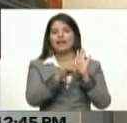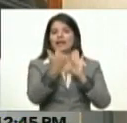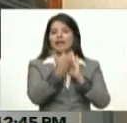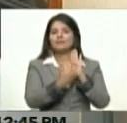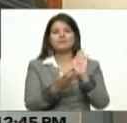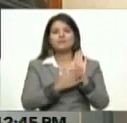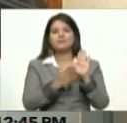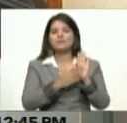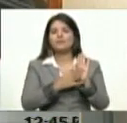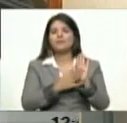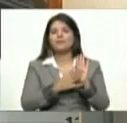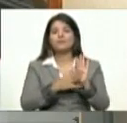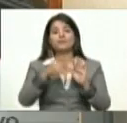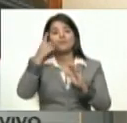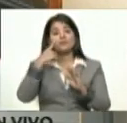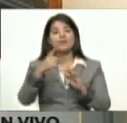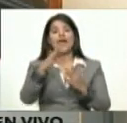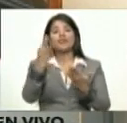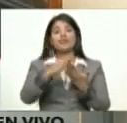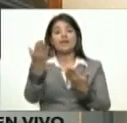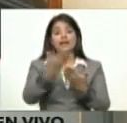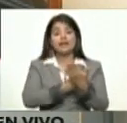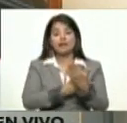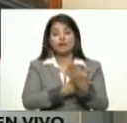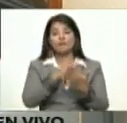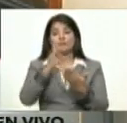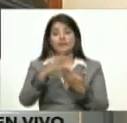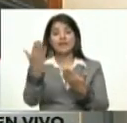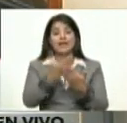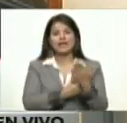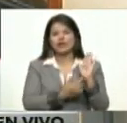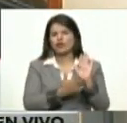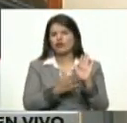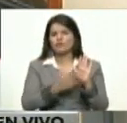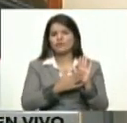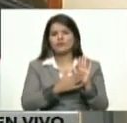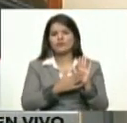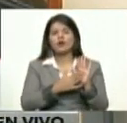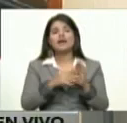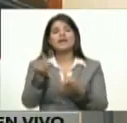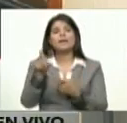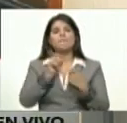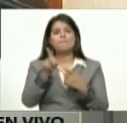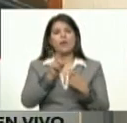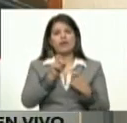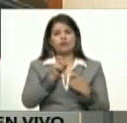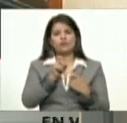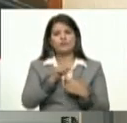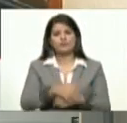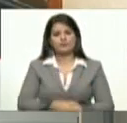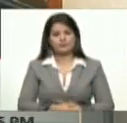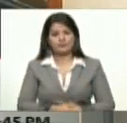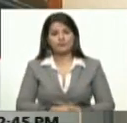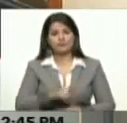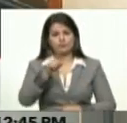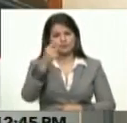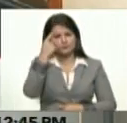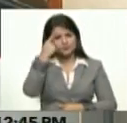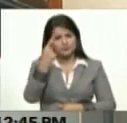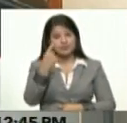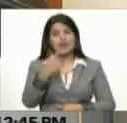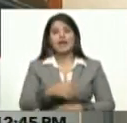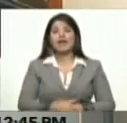reforma parcial del decreto con rango, valor y fuerza de ley del impuesto sobre la renta. Como ustedes saben,